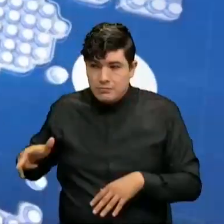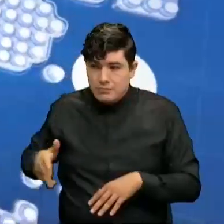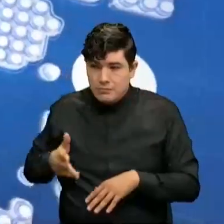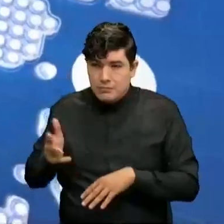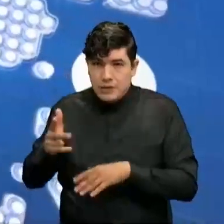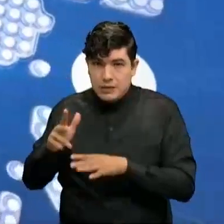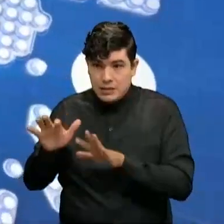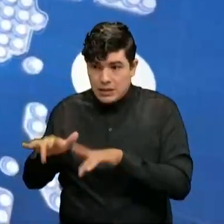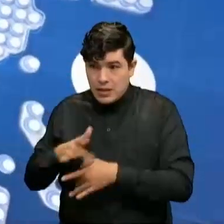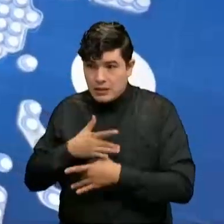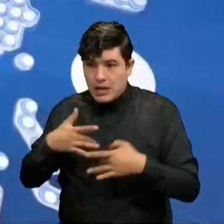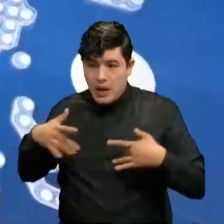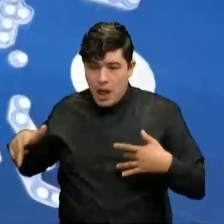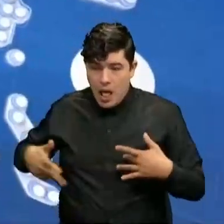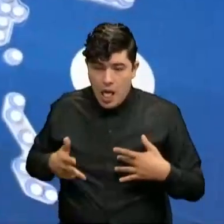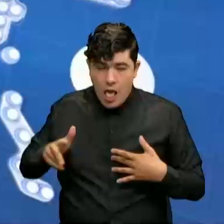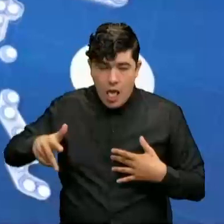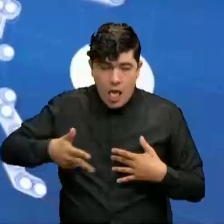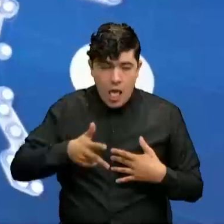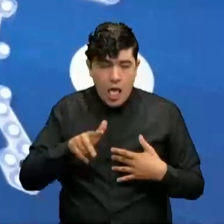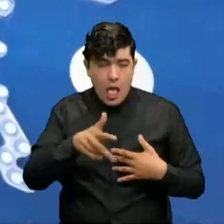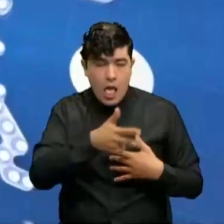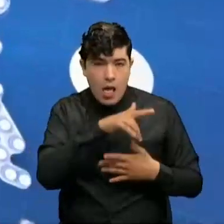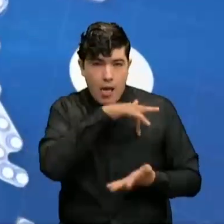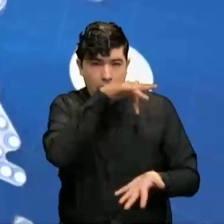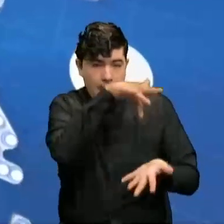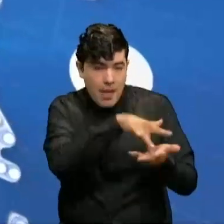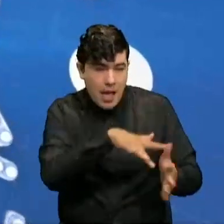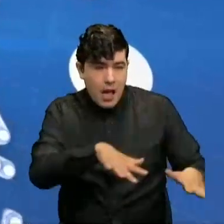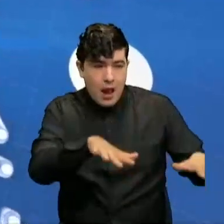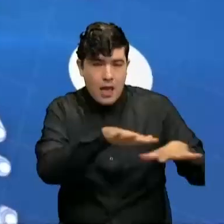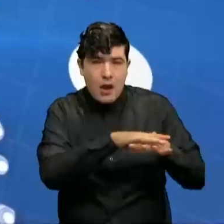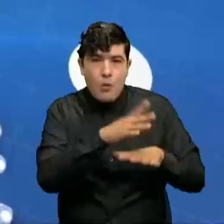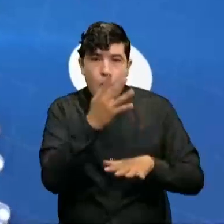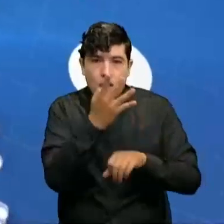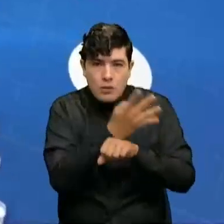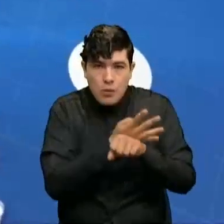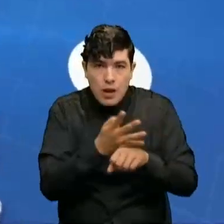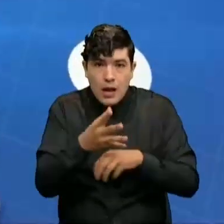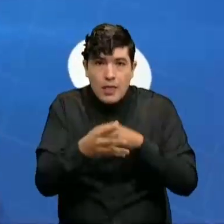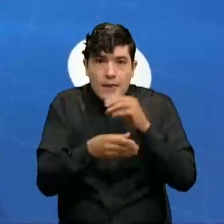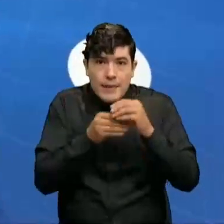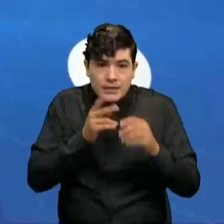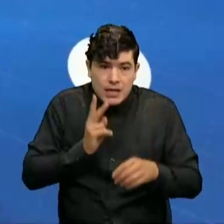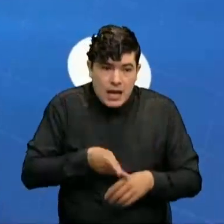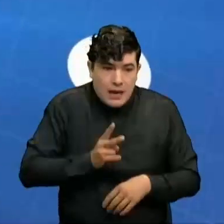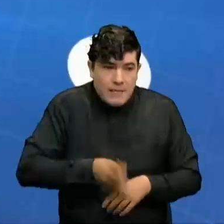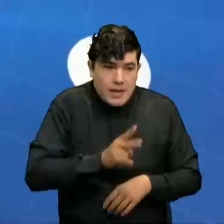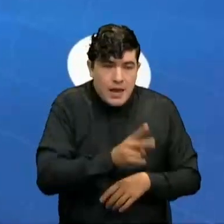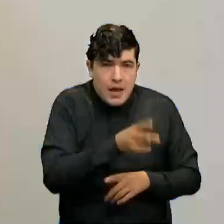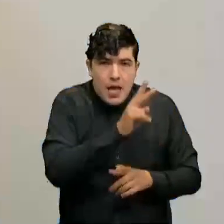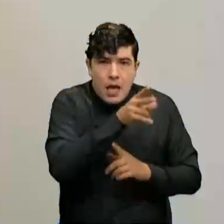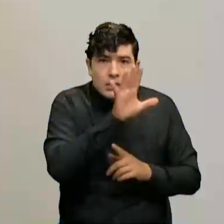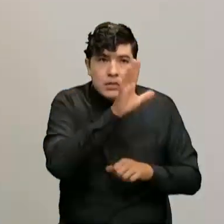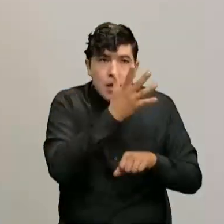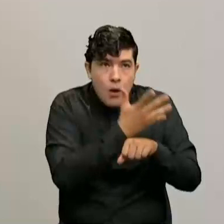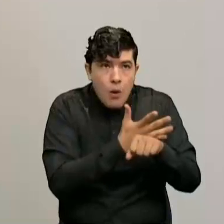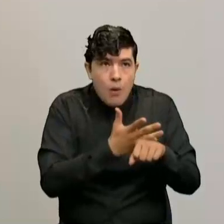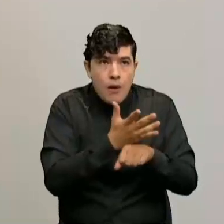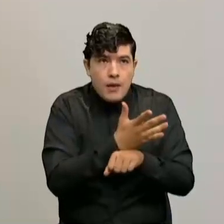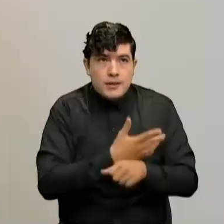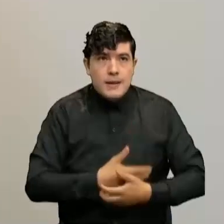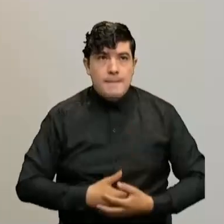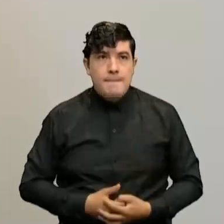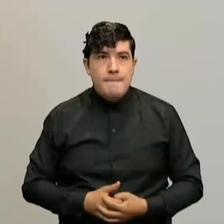un recorrido en carro por más de 4 horas y caminar quizás unas 5 horas más. Fue una lucha ardua para lograr sacar